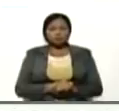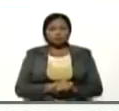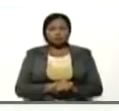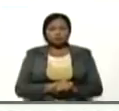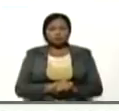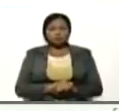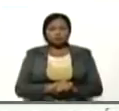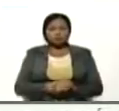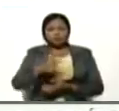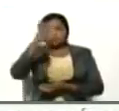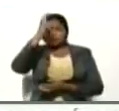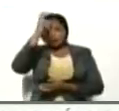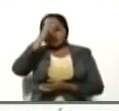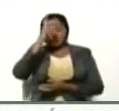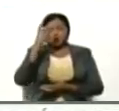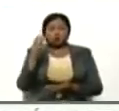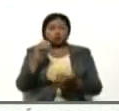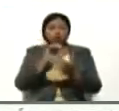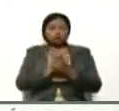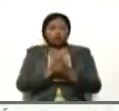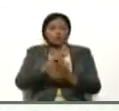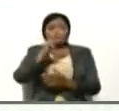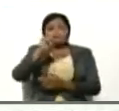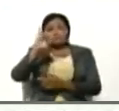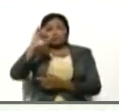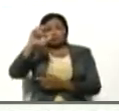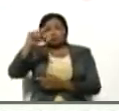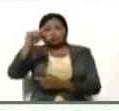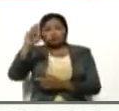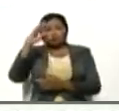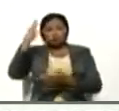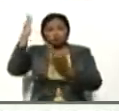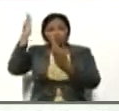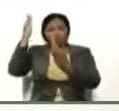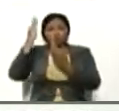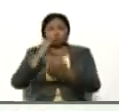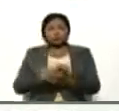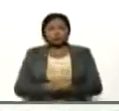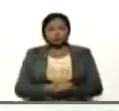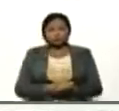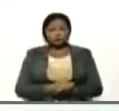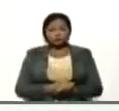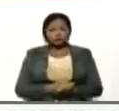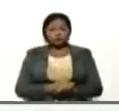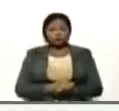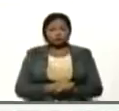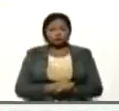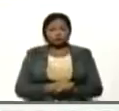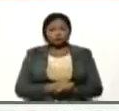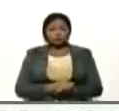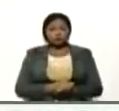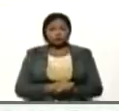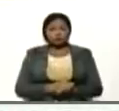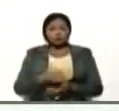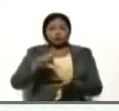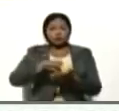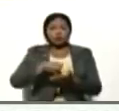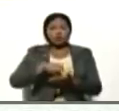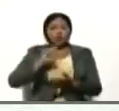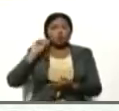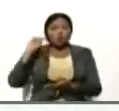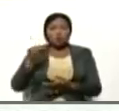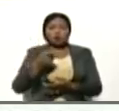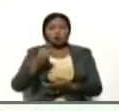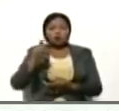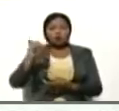estado Falcón, nuestro candidato Víctor Claro Boscán, presente. Para el estado Guárico,